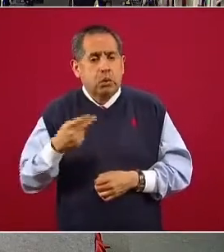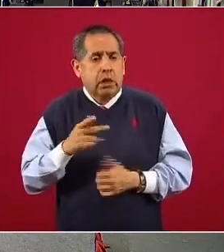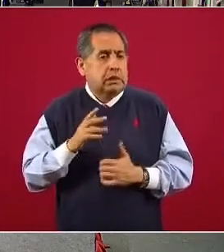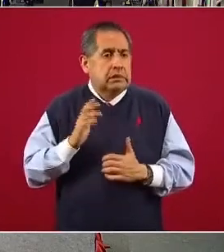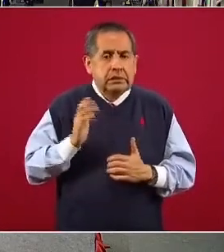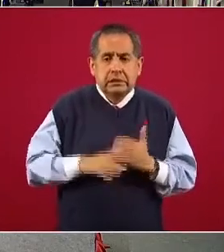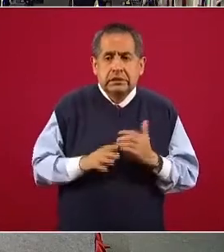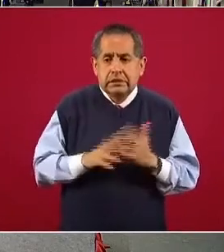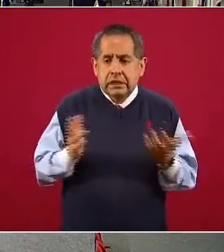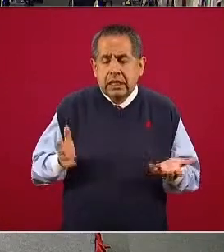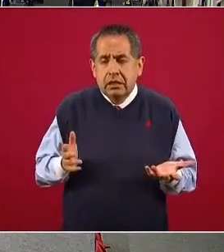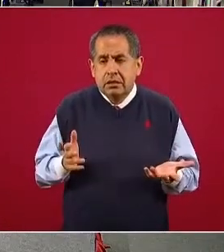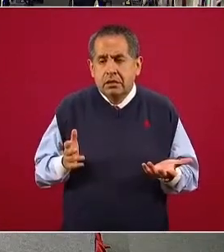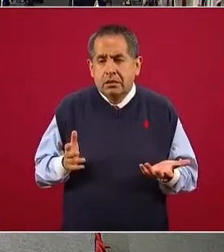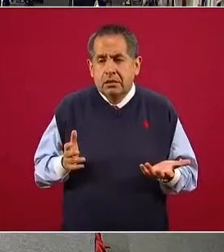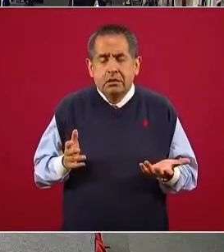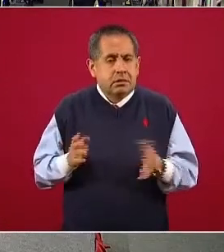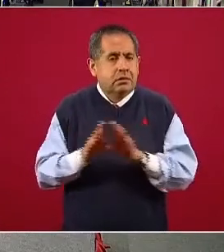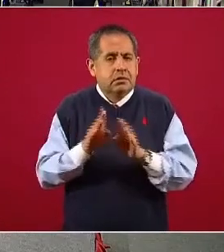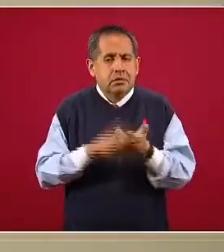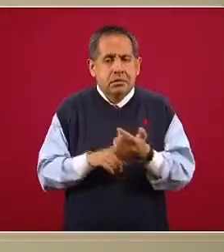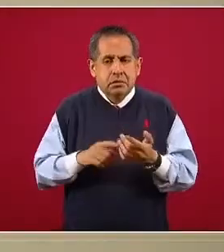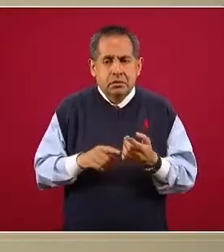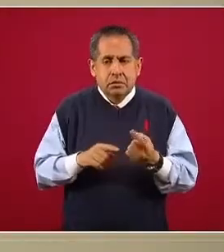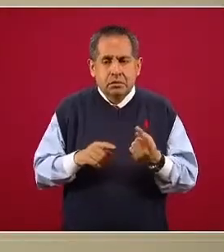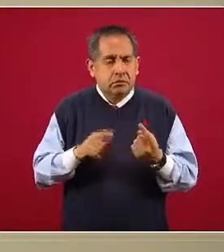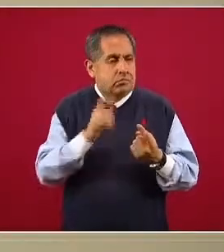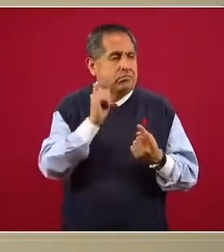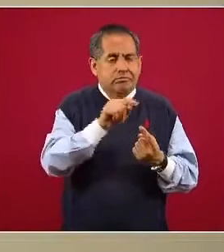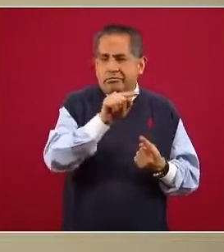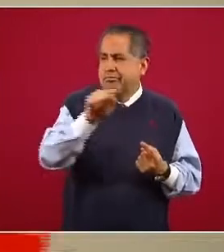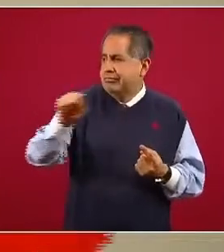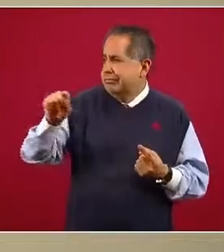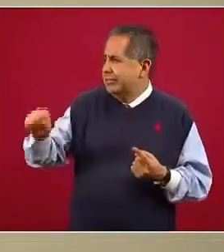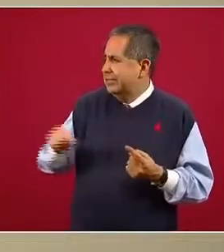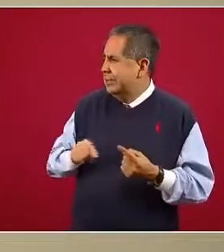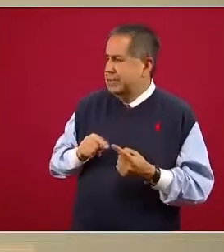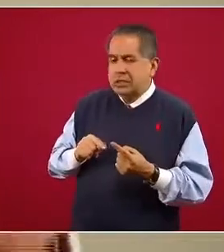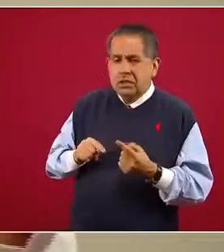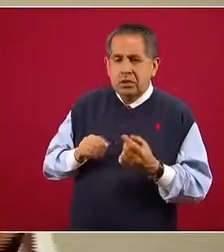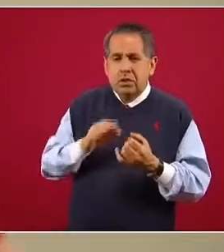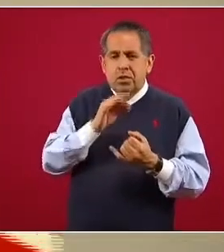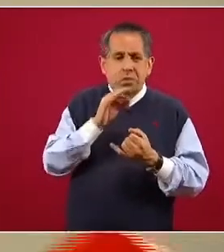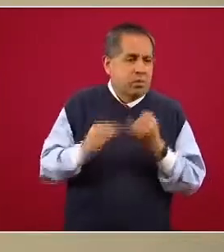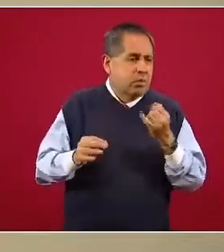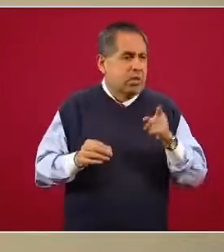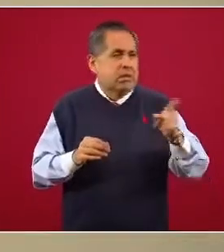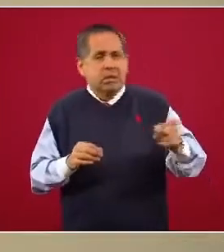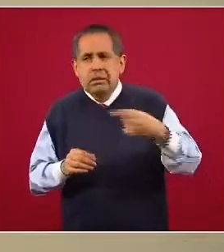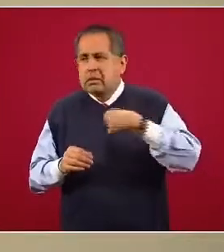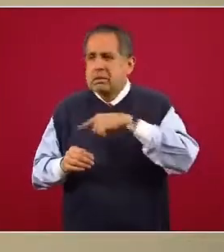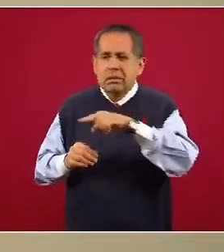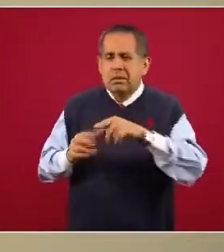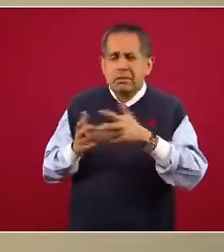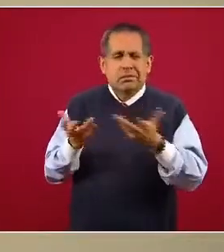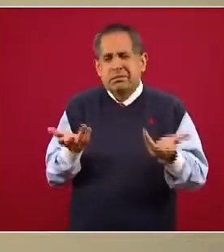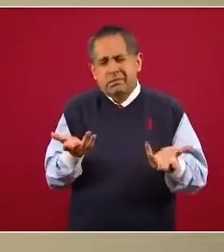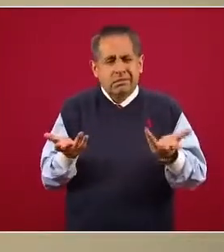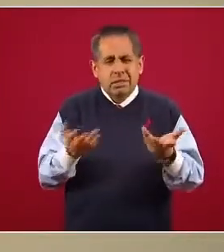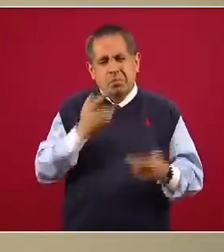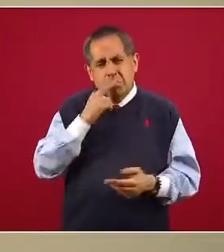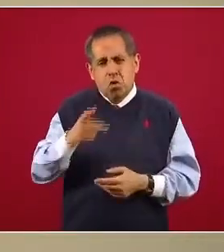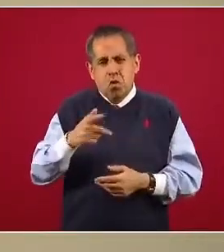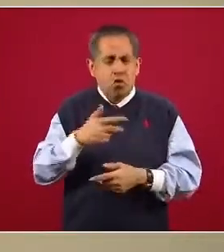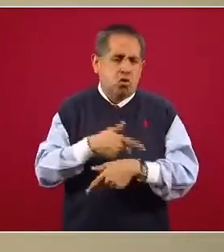que pues vamos, hay más de un ejemplo de que al final es el gritoneo y que hay y que no hay, ¿no? Entonces,